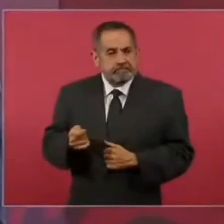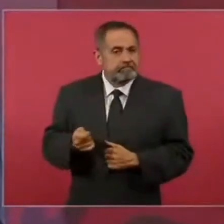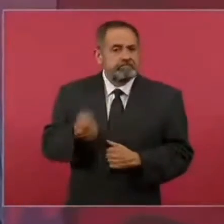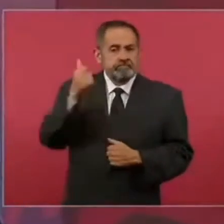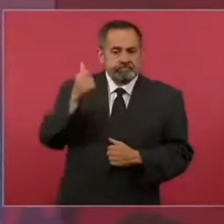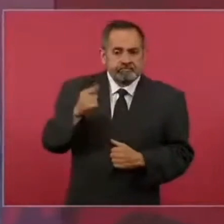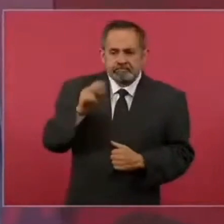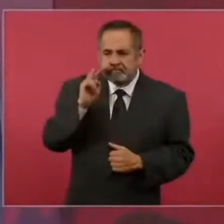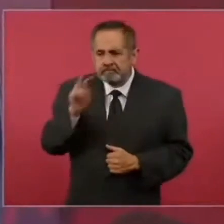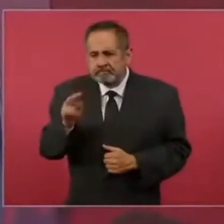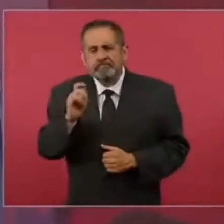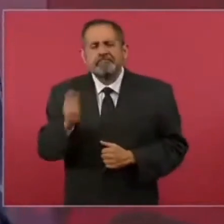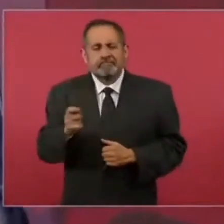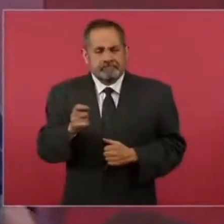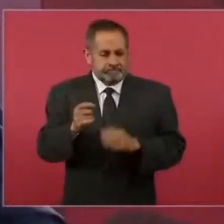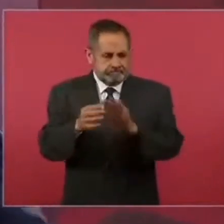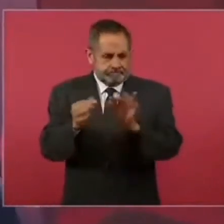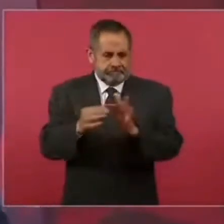porque